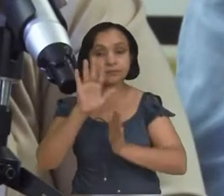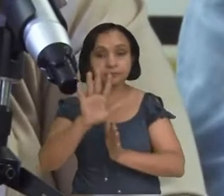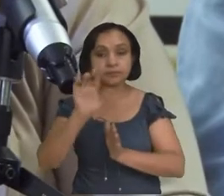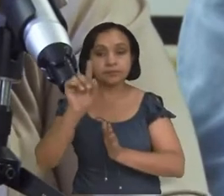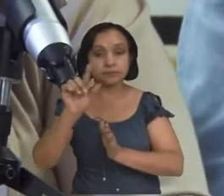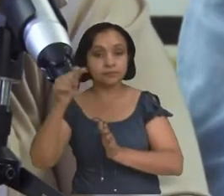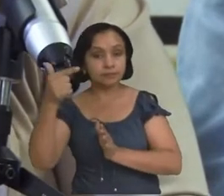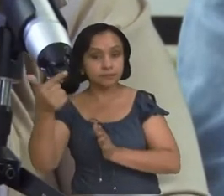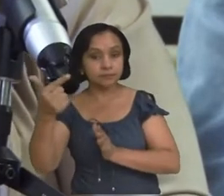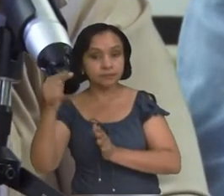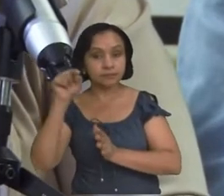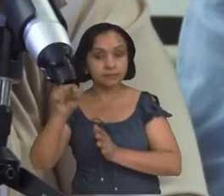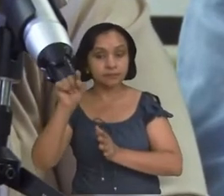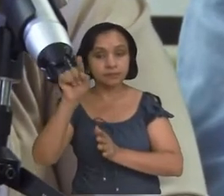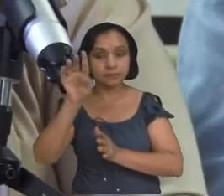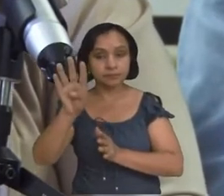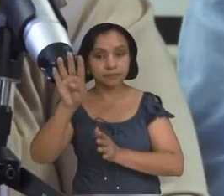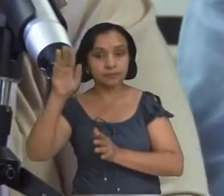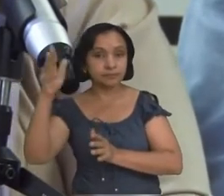6.517.33.